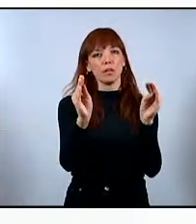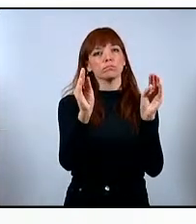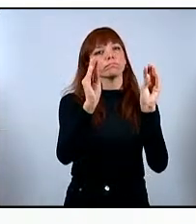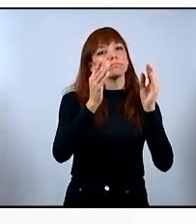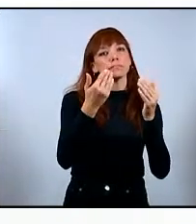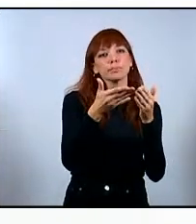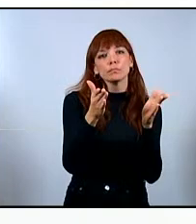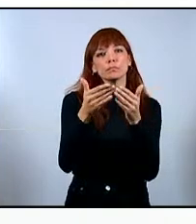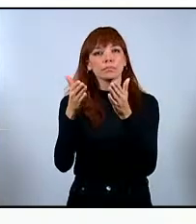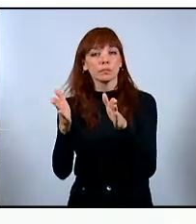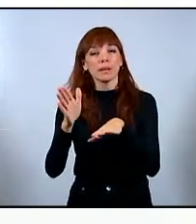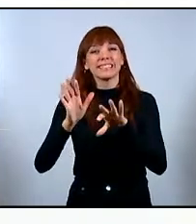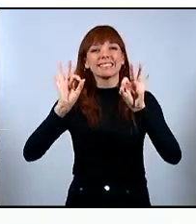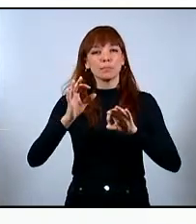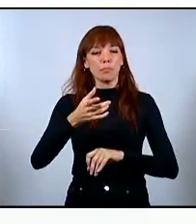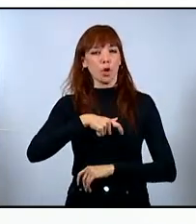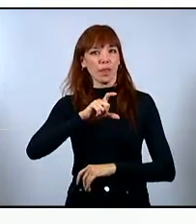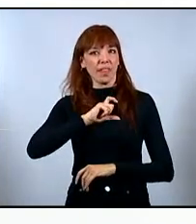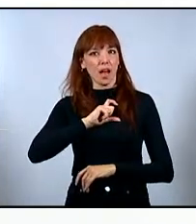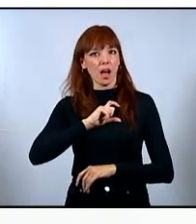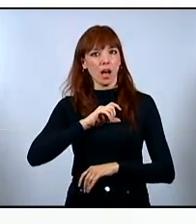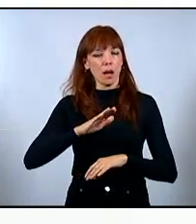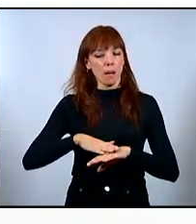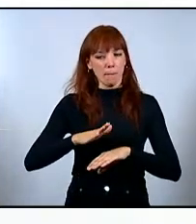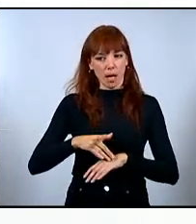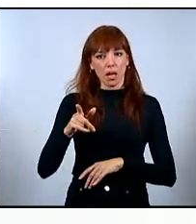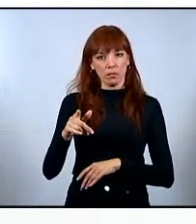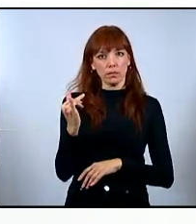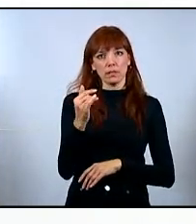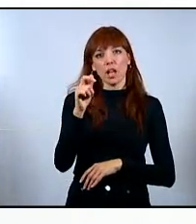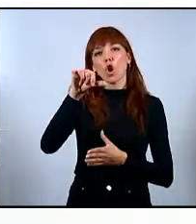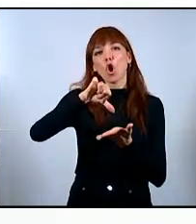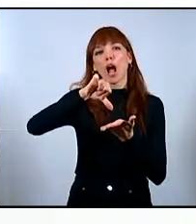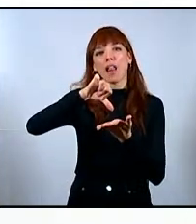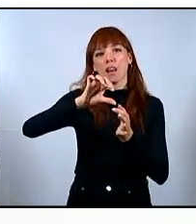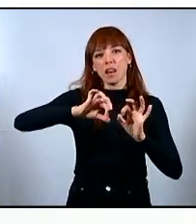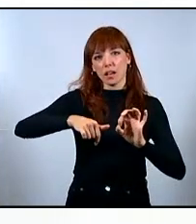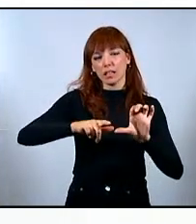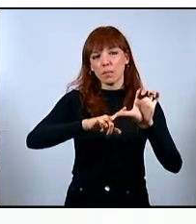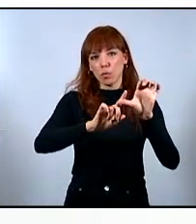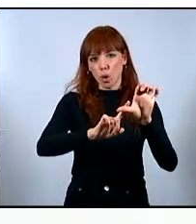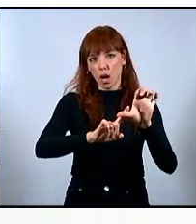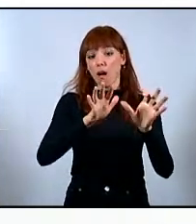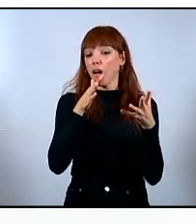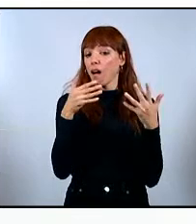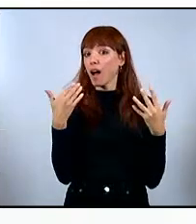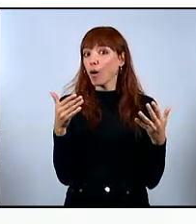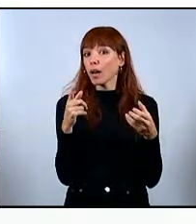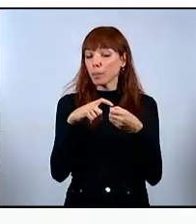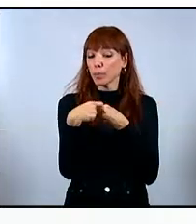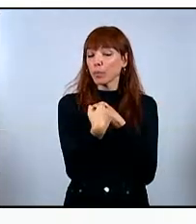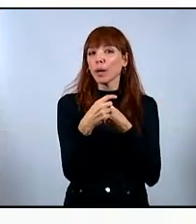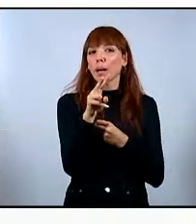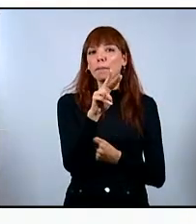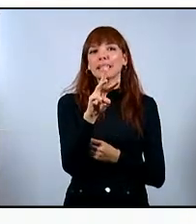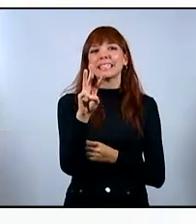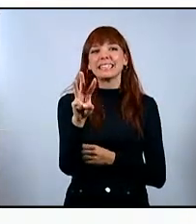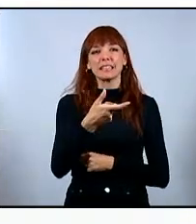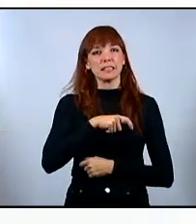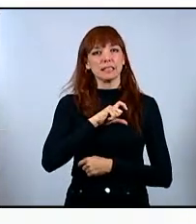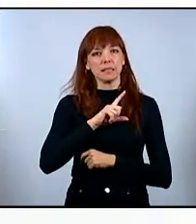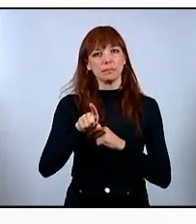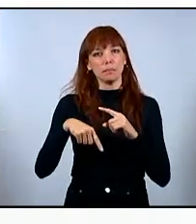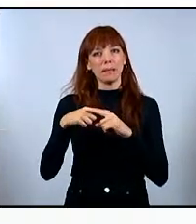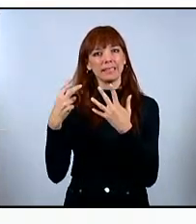los agentes y de promoción para los mandos de la Policía Local de Extremadura, donde en la actualidad se están formando 23 agentes y